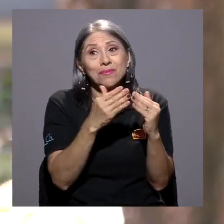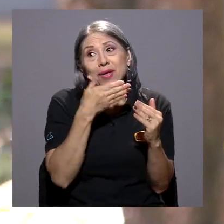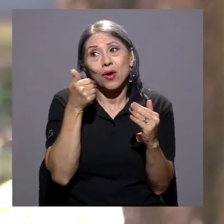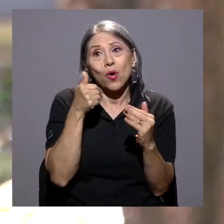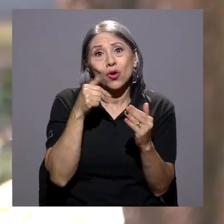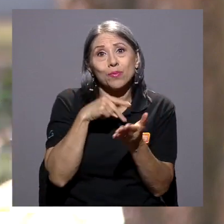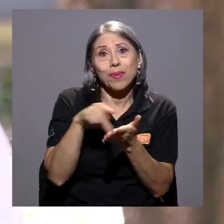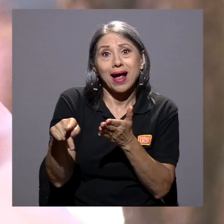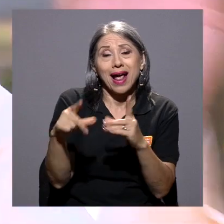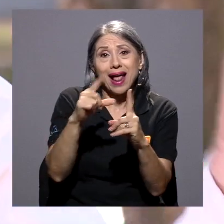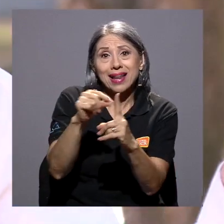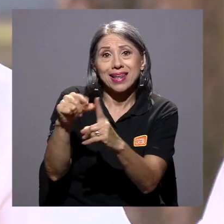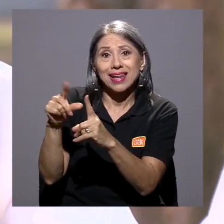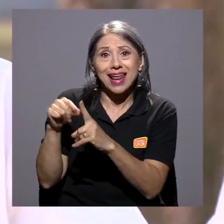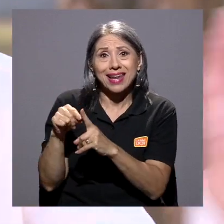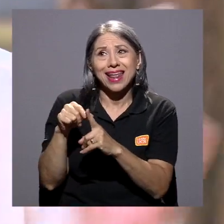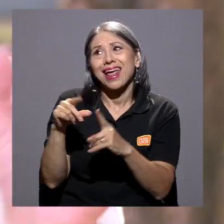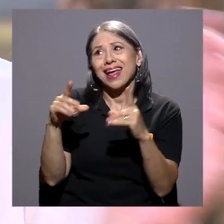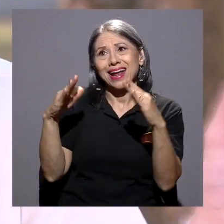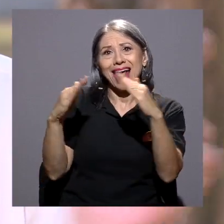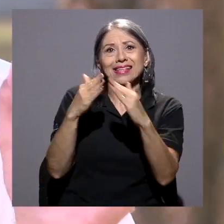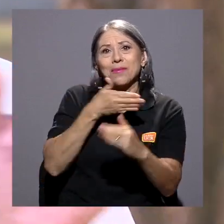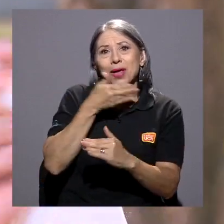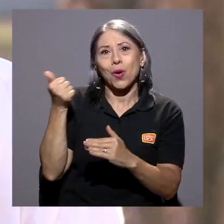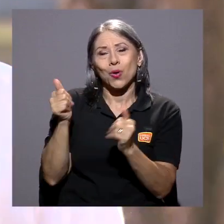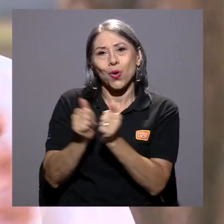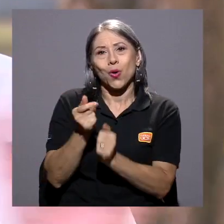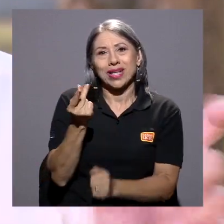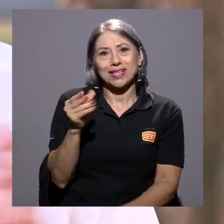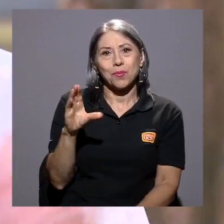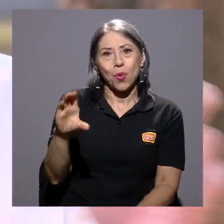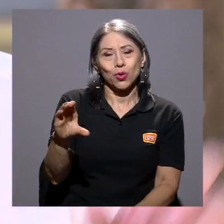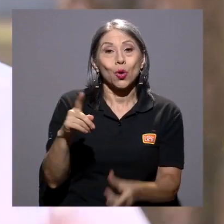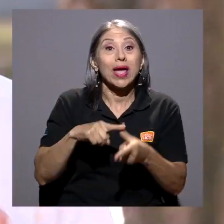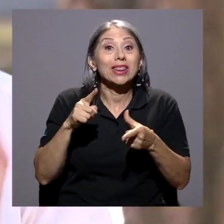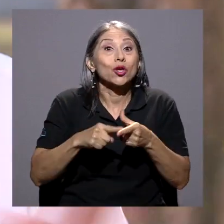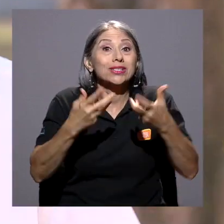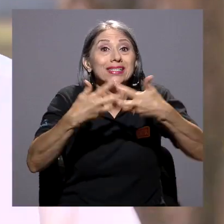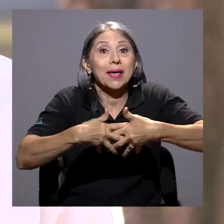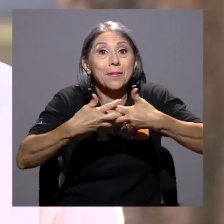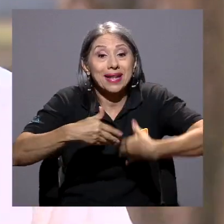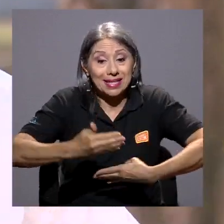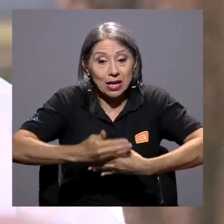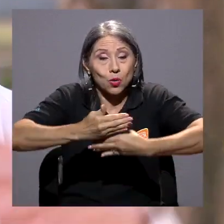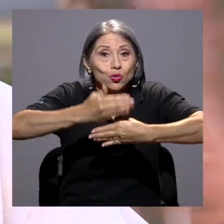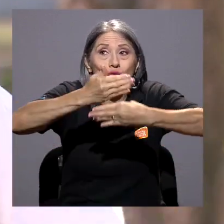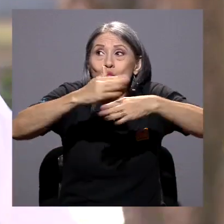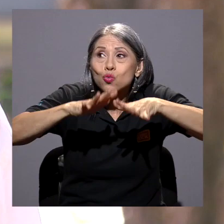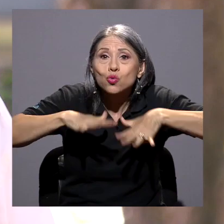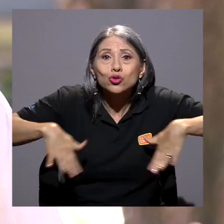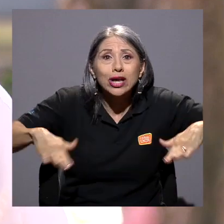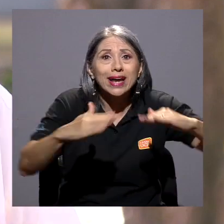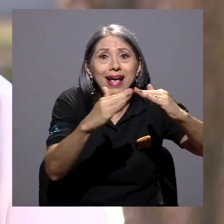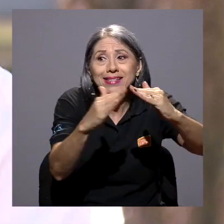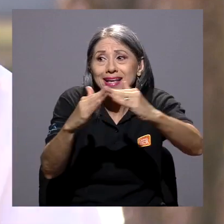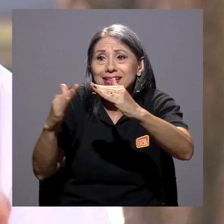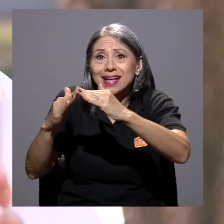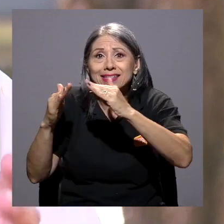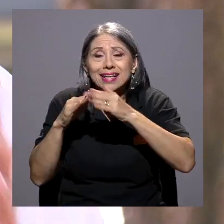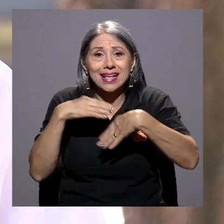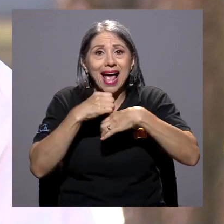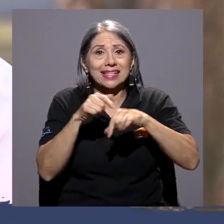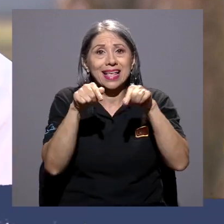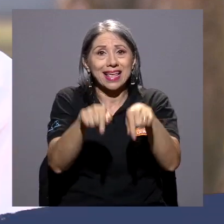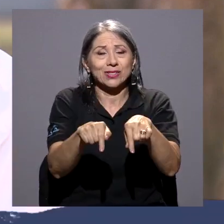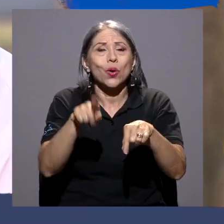poco mejor con ese monto. ¿Qué sucede con esto? Que el inversionista, la desarrolladora, el mercado inmobiliario que esté haciendo